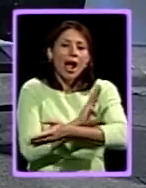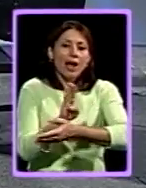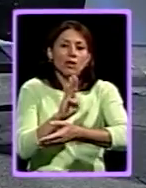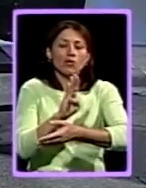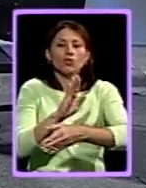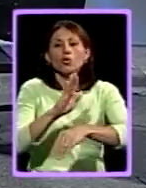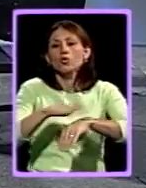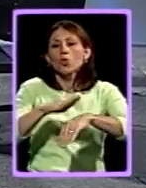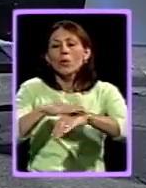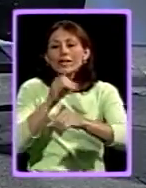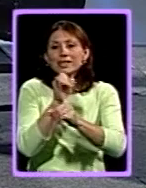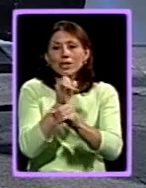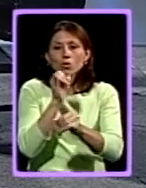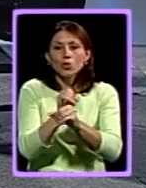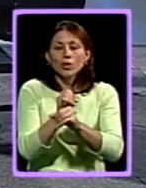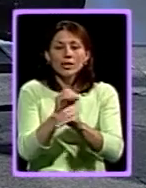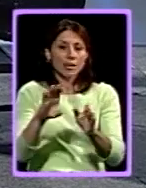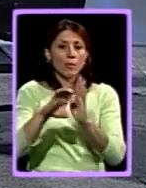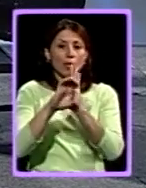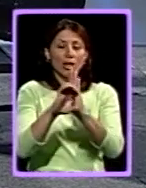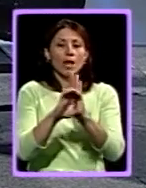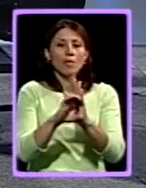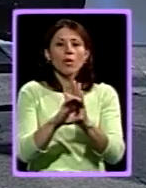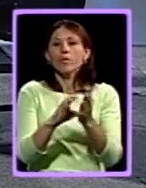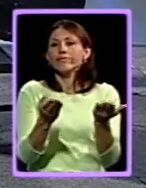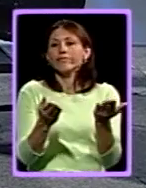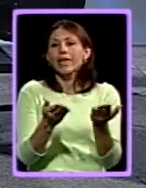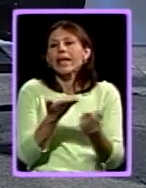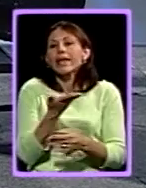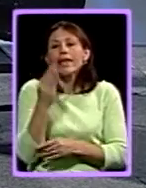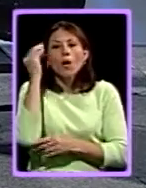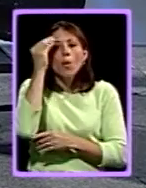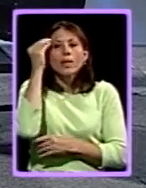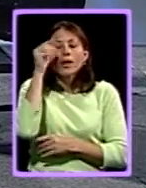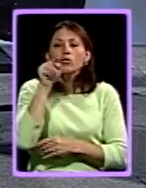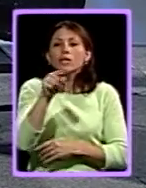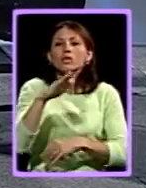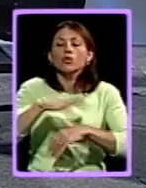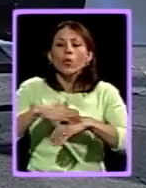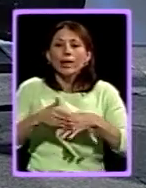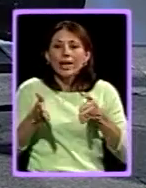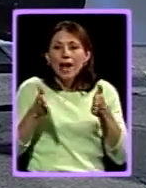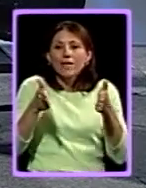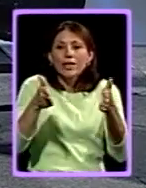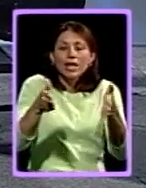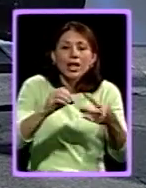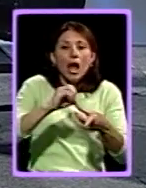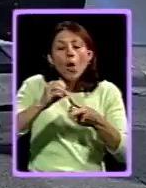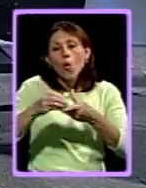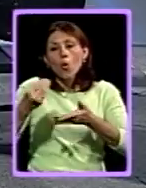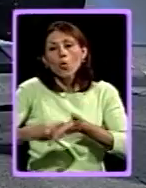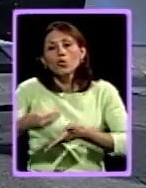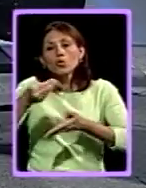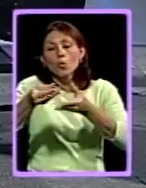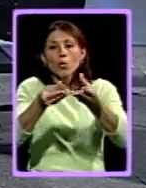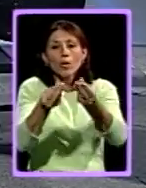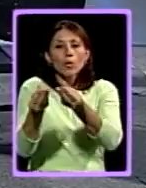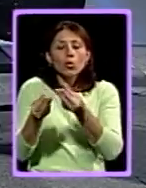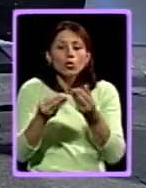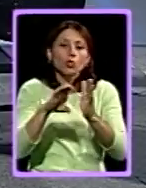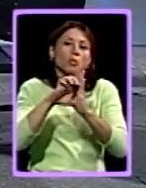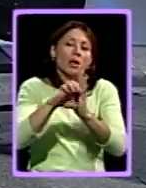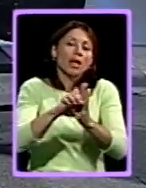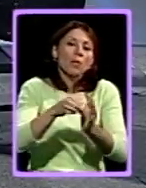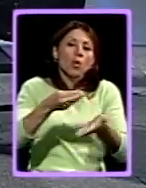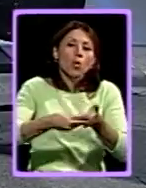brindan, qué opinamos, digamos, sobre nuestras carreteras o sobre la situación de consumo de determinados productos, por ejemplo, licor